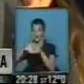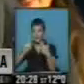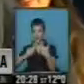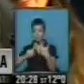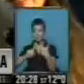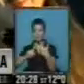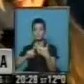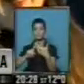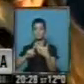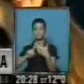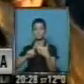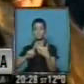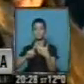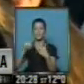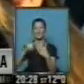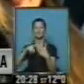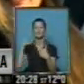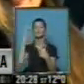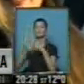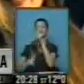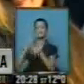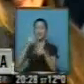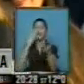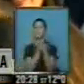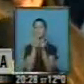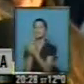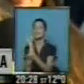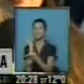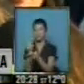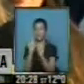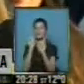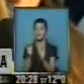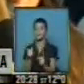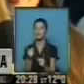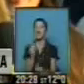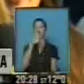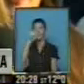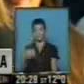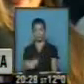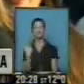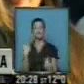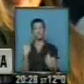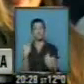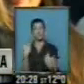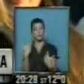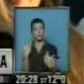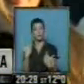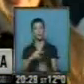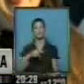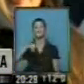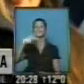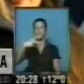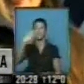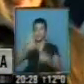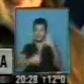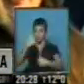sondeos preelectorales, detalló las principales propuestas de su plataforma y también volvió a admitir la posibilidad de una segunda vuelta